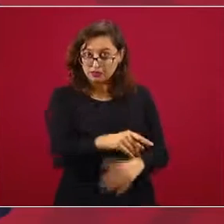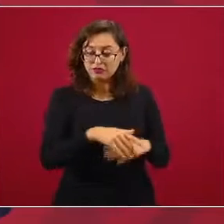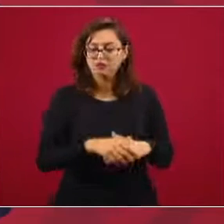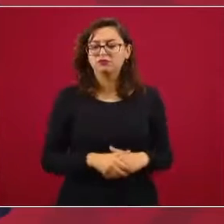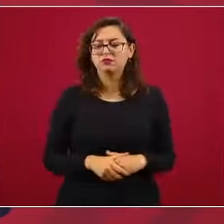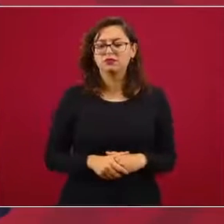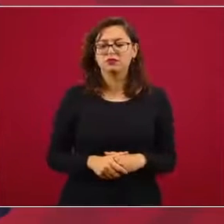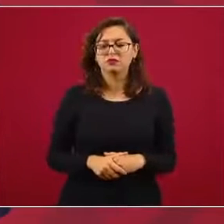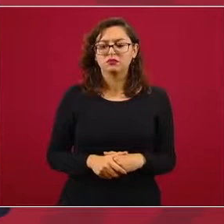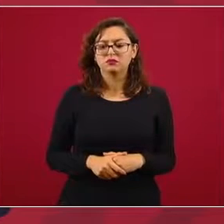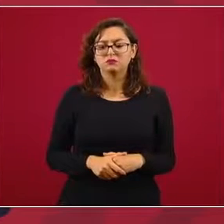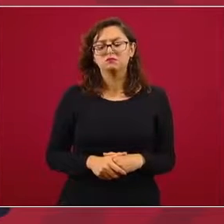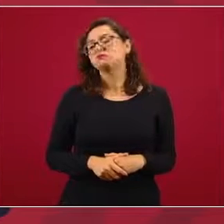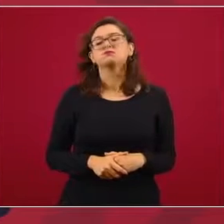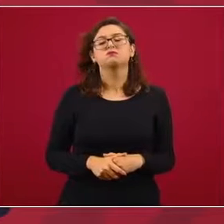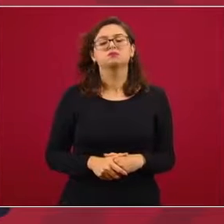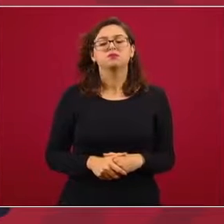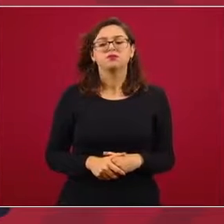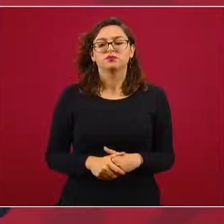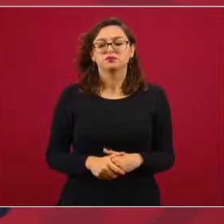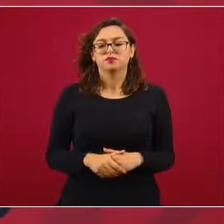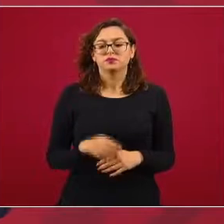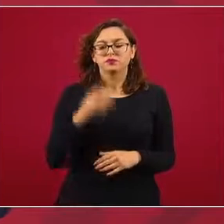la unidad de